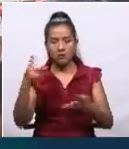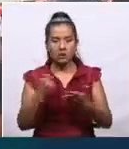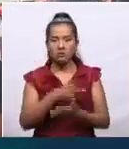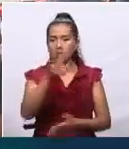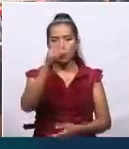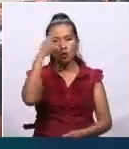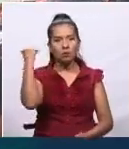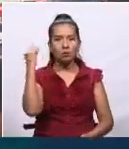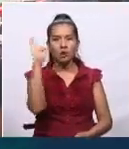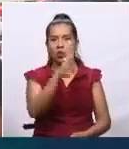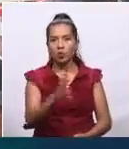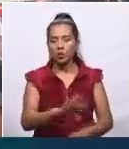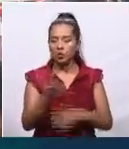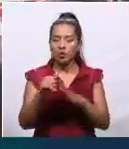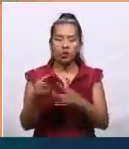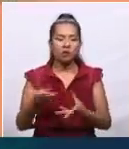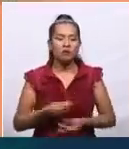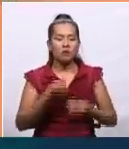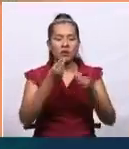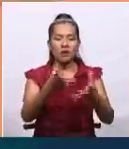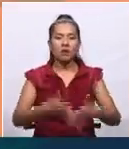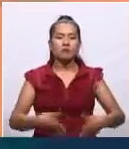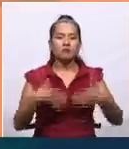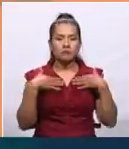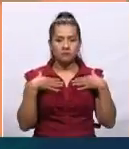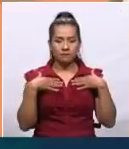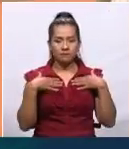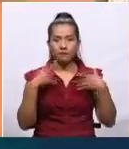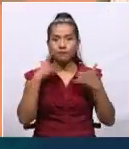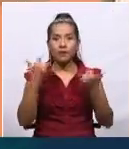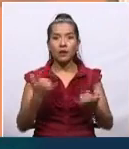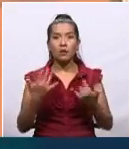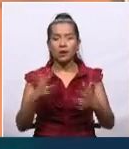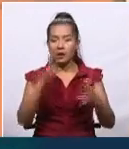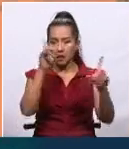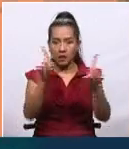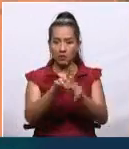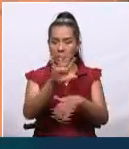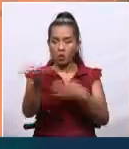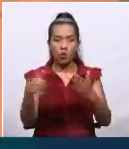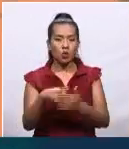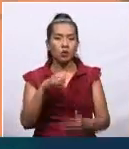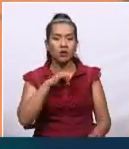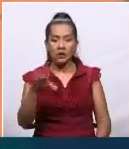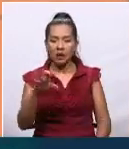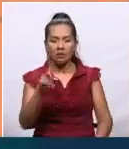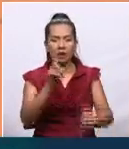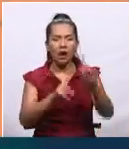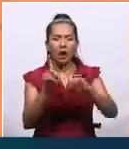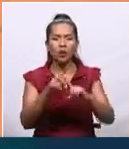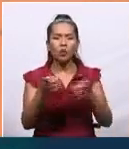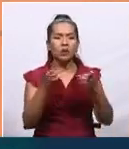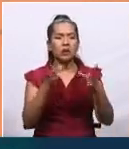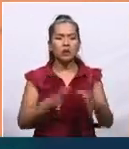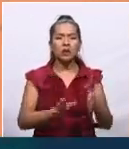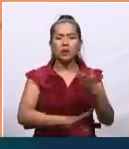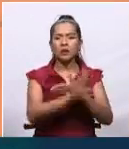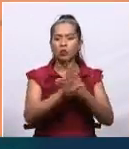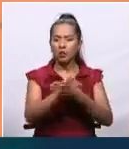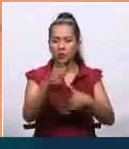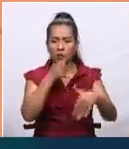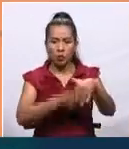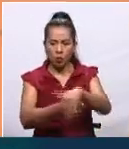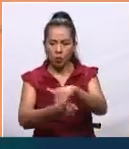olvidar la vida que dieron por nosotros. Tengo información, muchos hermanos sacabeños ocultando dirigentes, protegiendo al compañero de